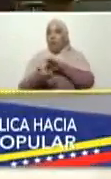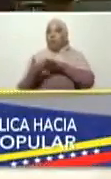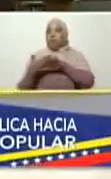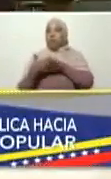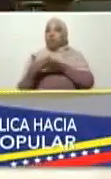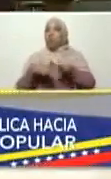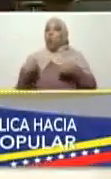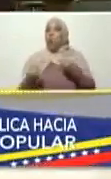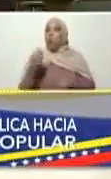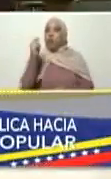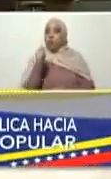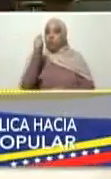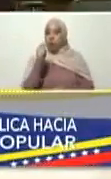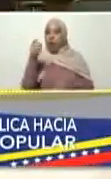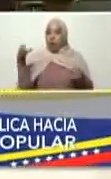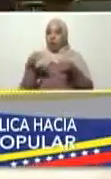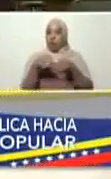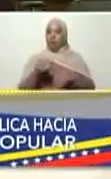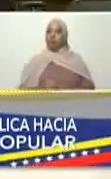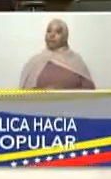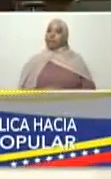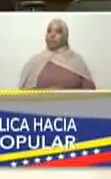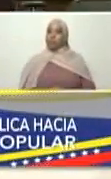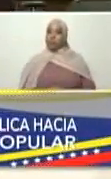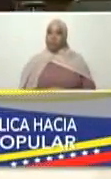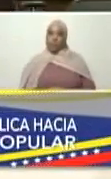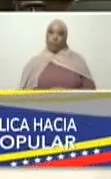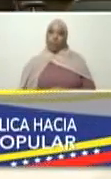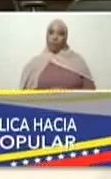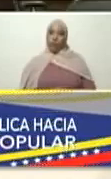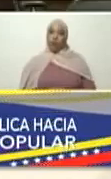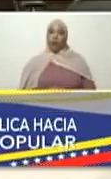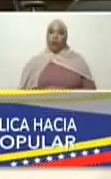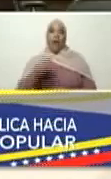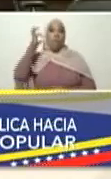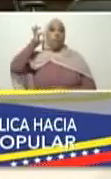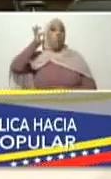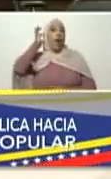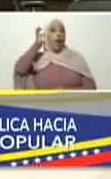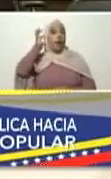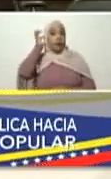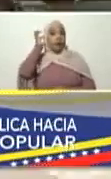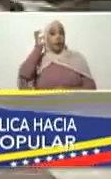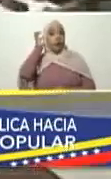Bueno, ¿qué plantea? Que hable Blanca, ¿no? Sí. Bueno, Blanca Ecaut.